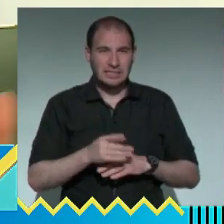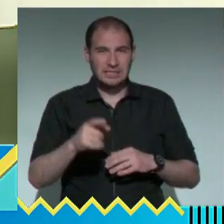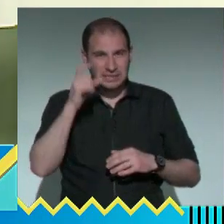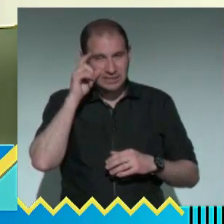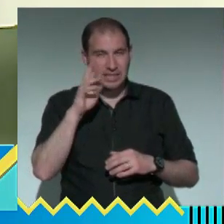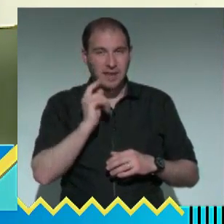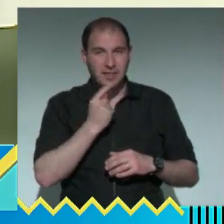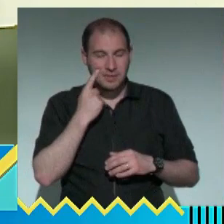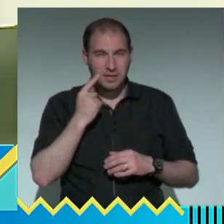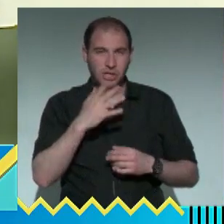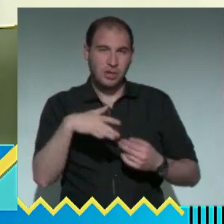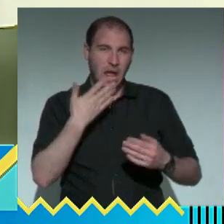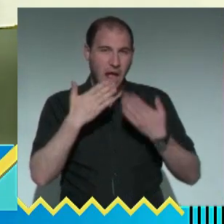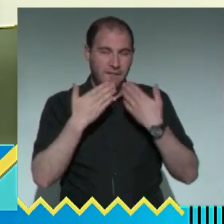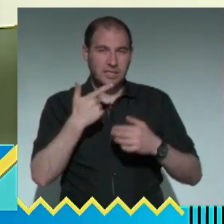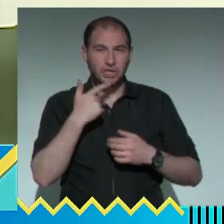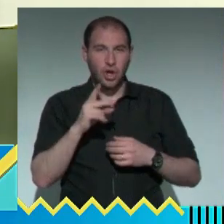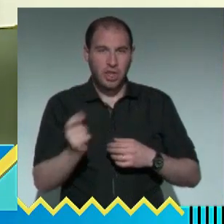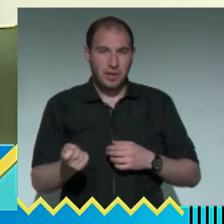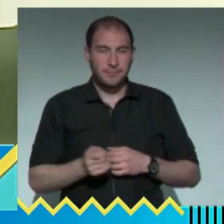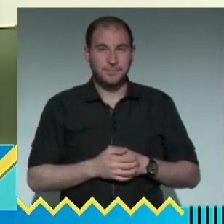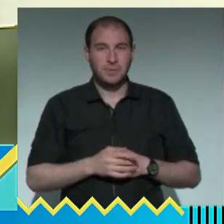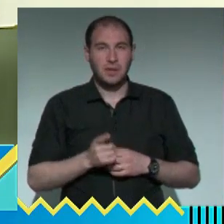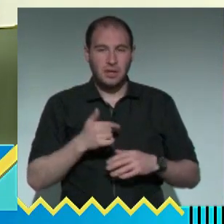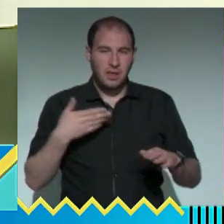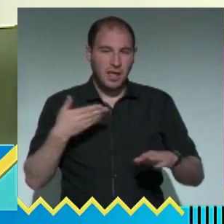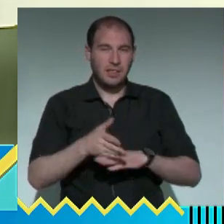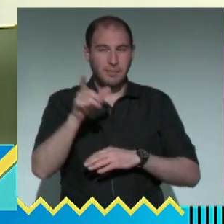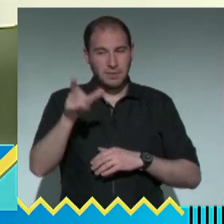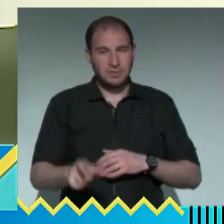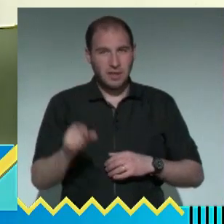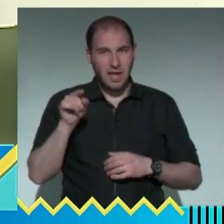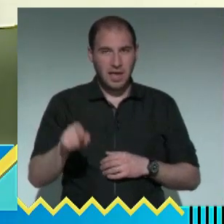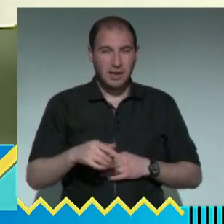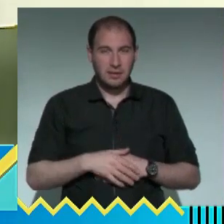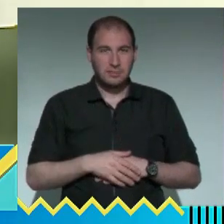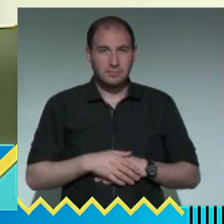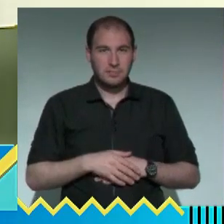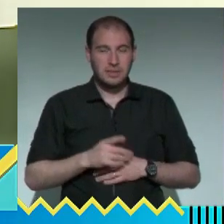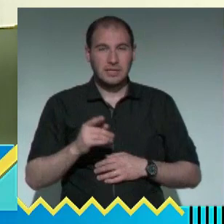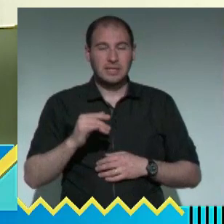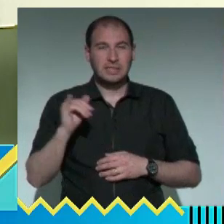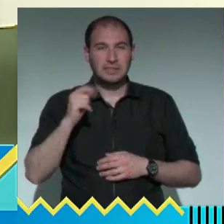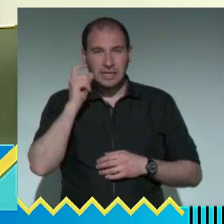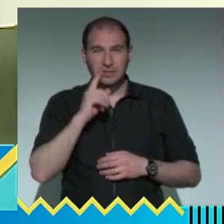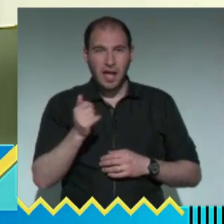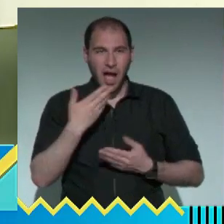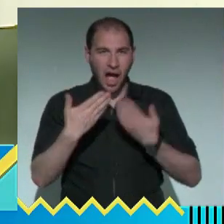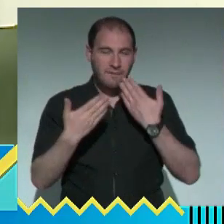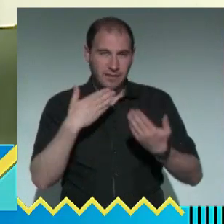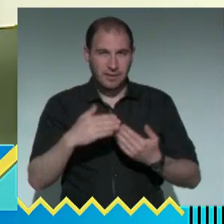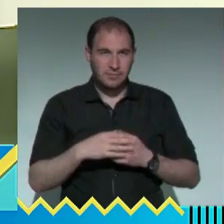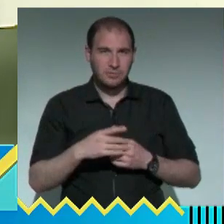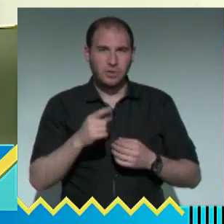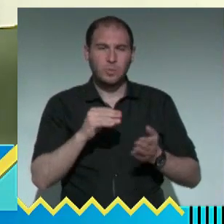en sí, ¿no? Si bien estamos hablando de Soda en este programa, nos metimos en la figura de Cerati. Lo escuchaba Zeta en una entrevista que decía, y por algún